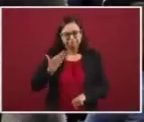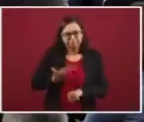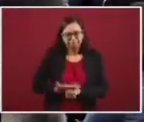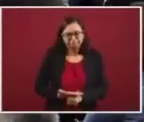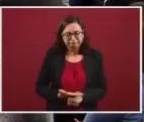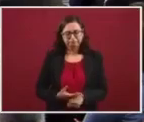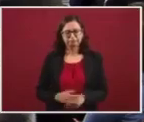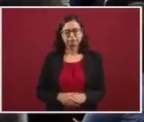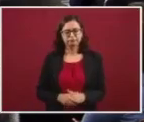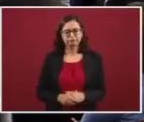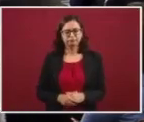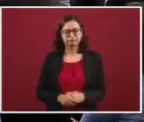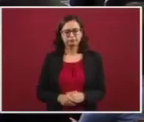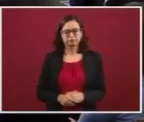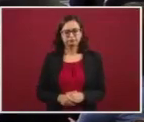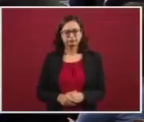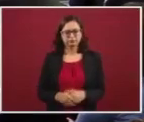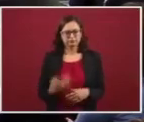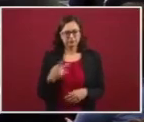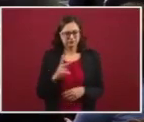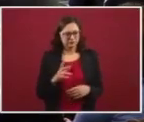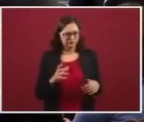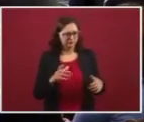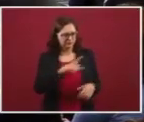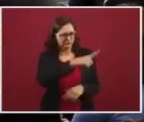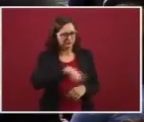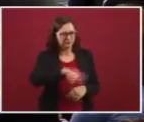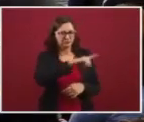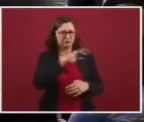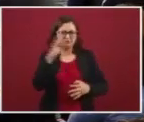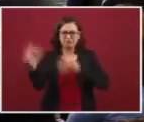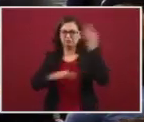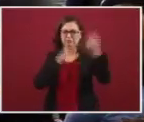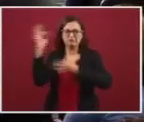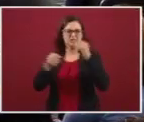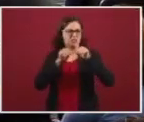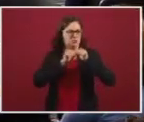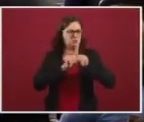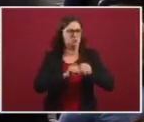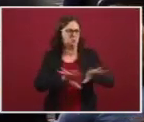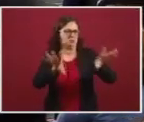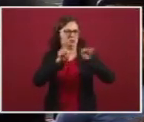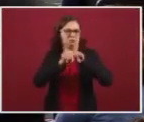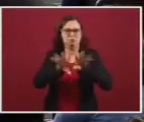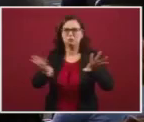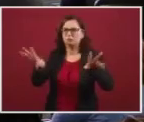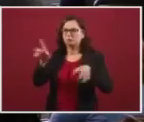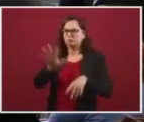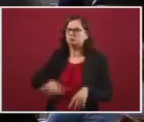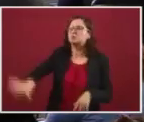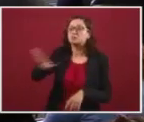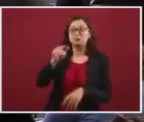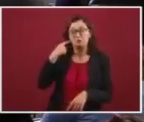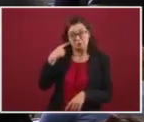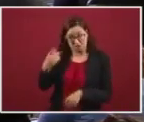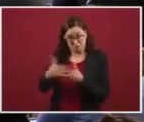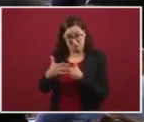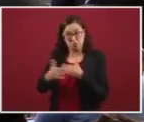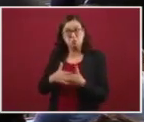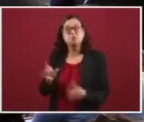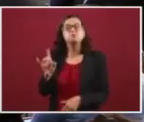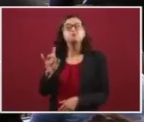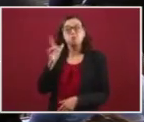¿Por qué esa campaña de meter miedo, de que nos vamos a quedar sin luz? Cuando